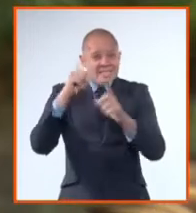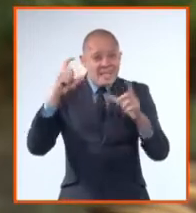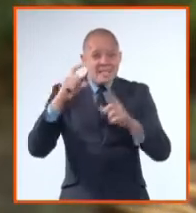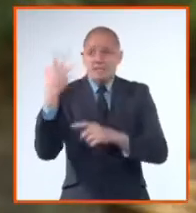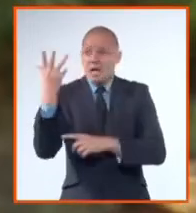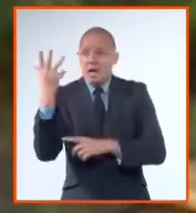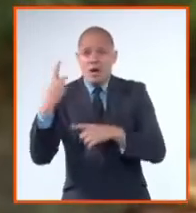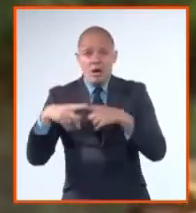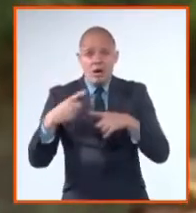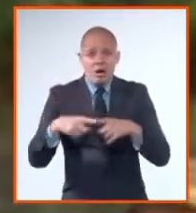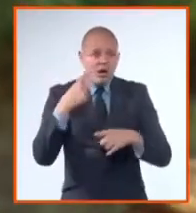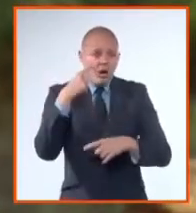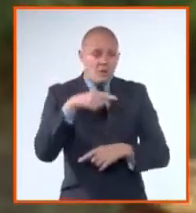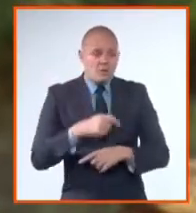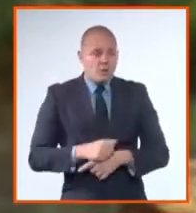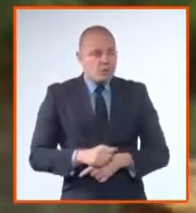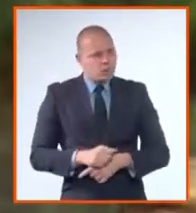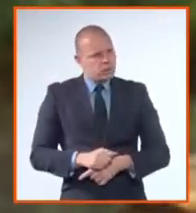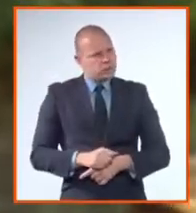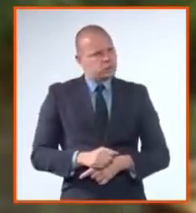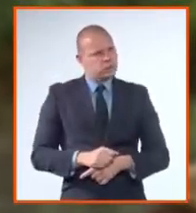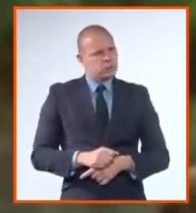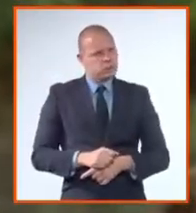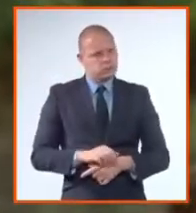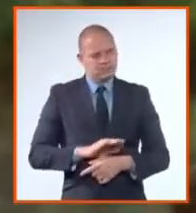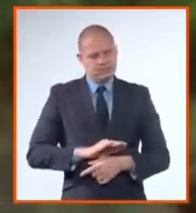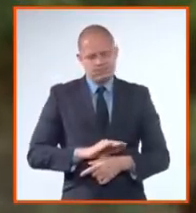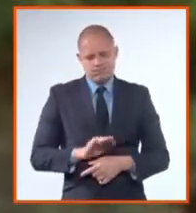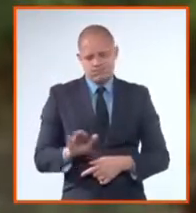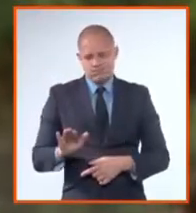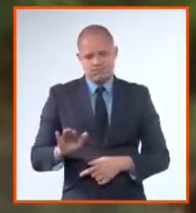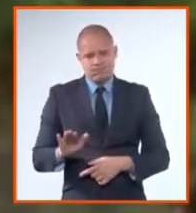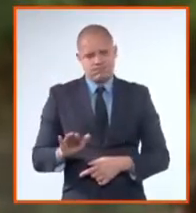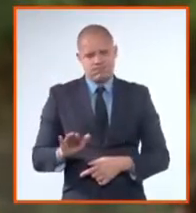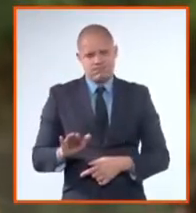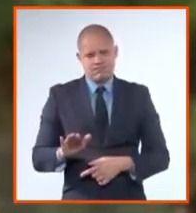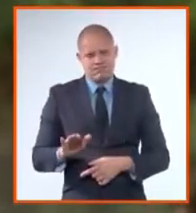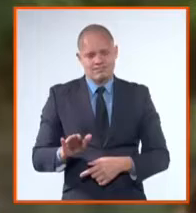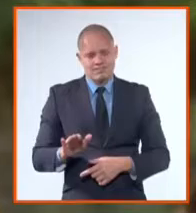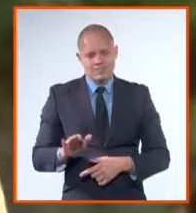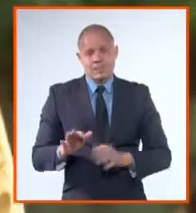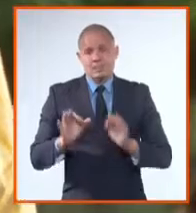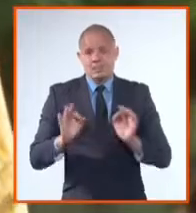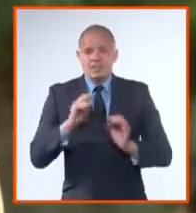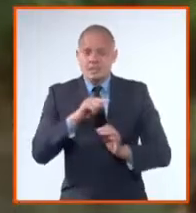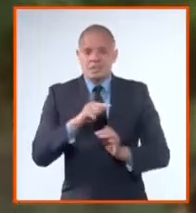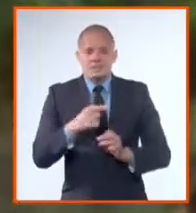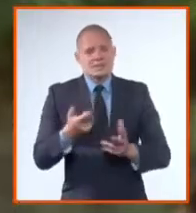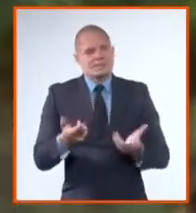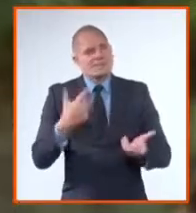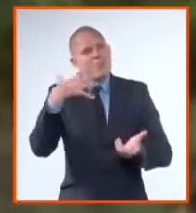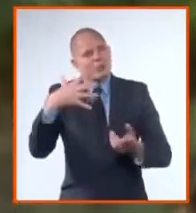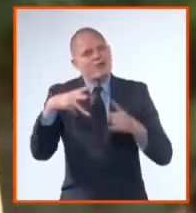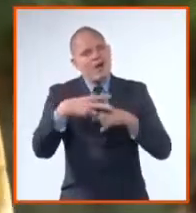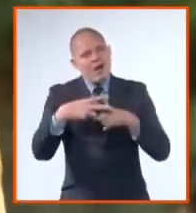de la academia. En ese sentido, esto es vital, porque es la base sobre la cual... Y tenemos que